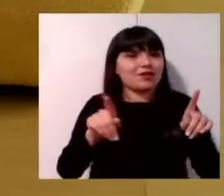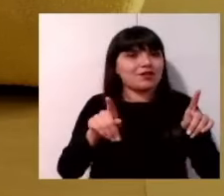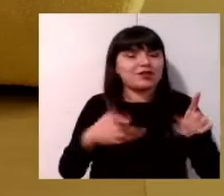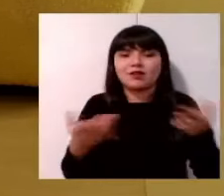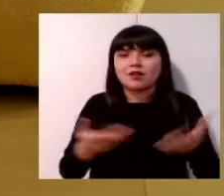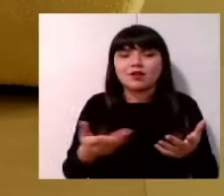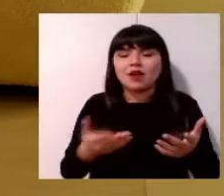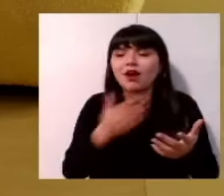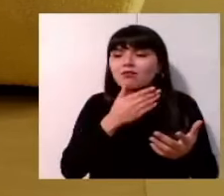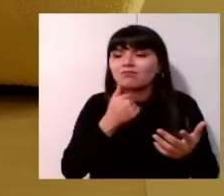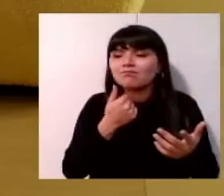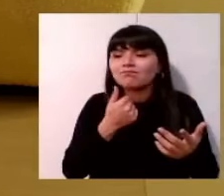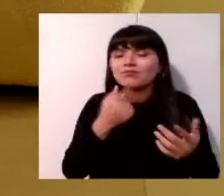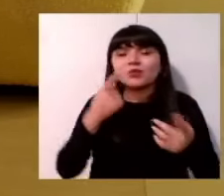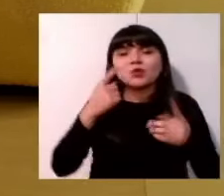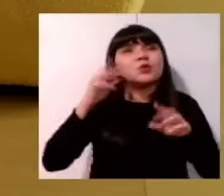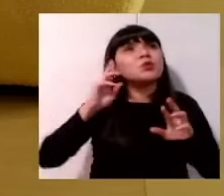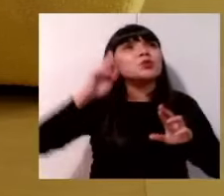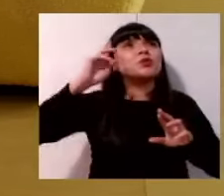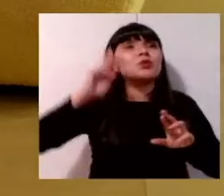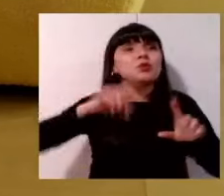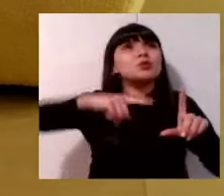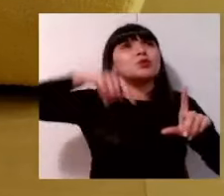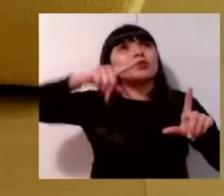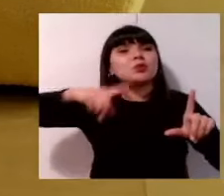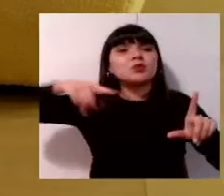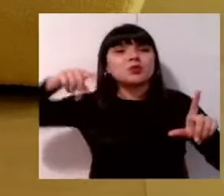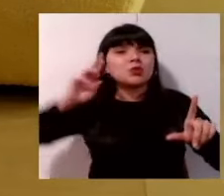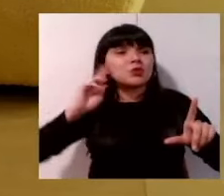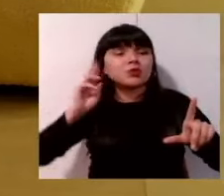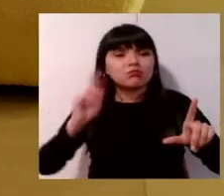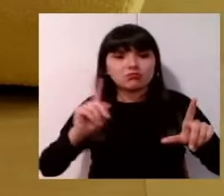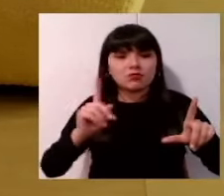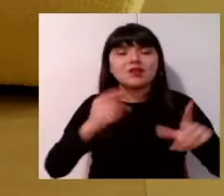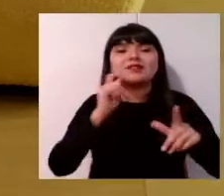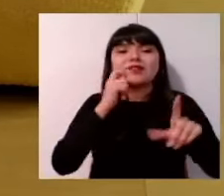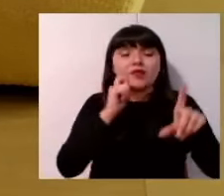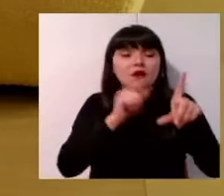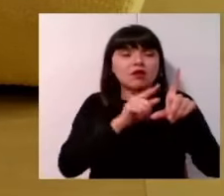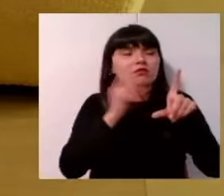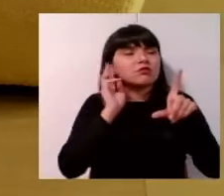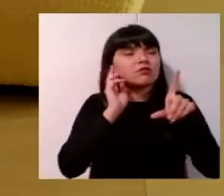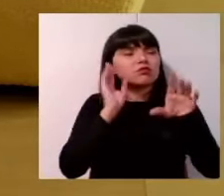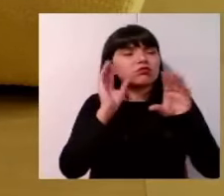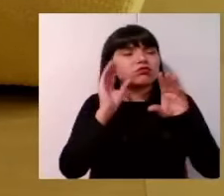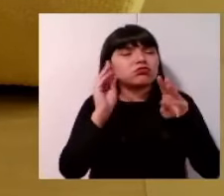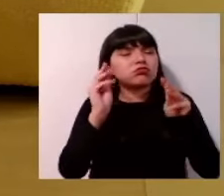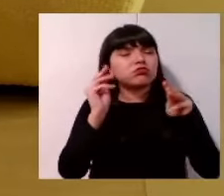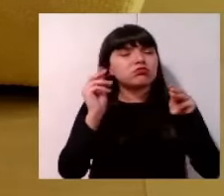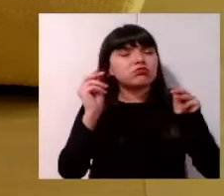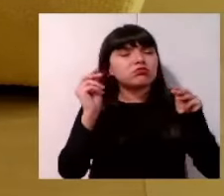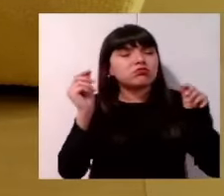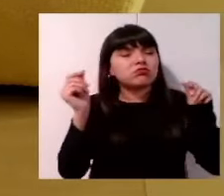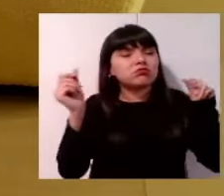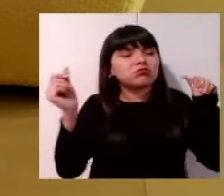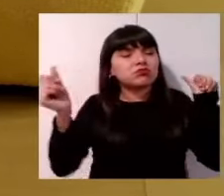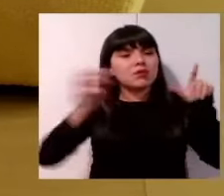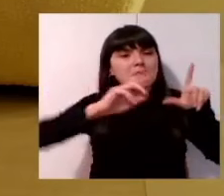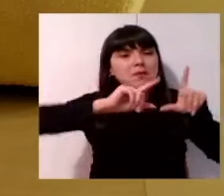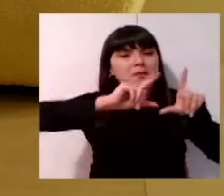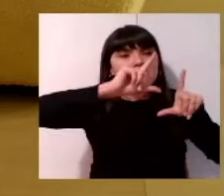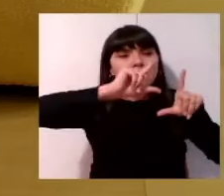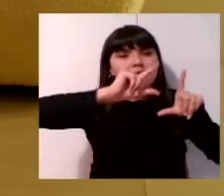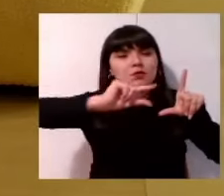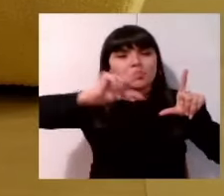no es una melodía, sino que es un conjunto de frecuencias para que anulen el resto de los ruidos ambientales y que también